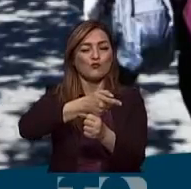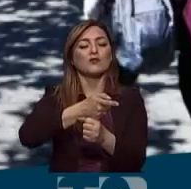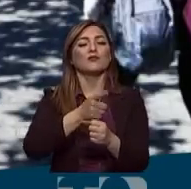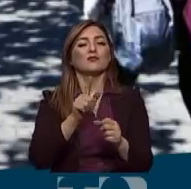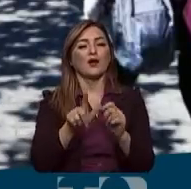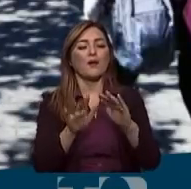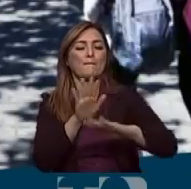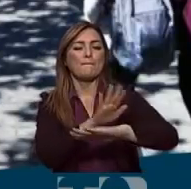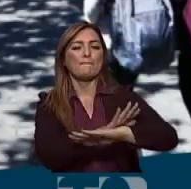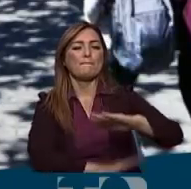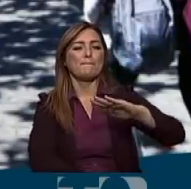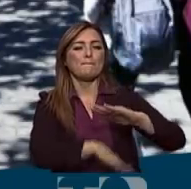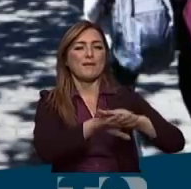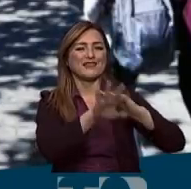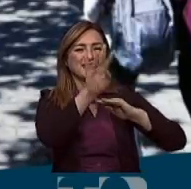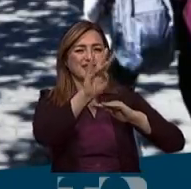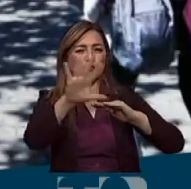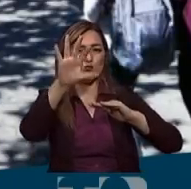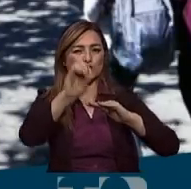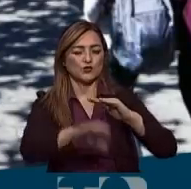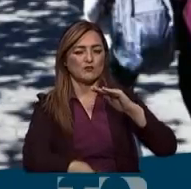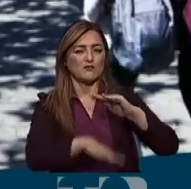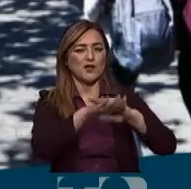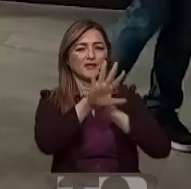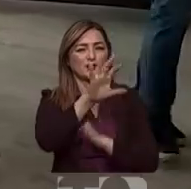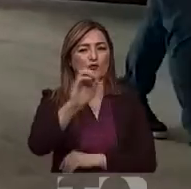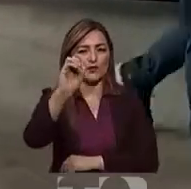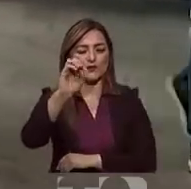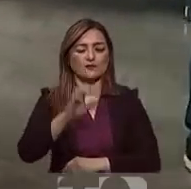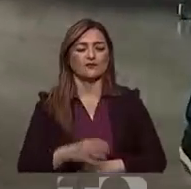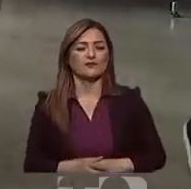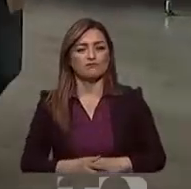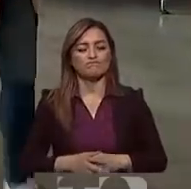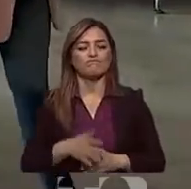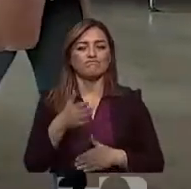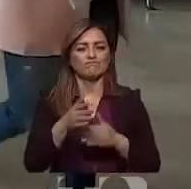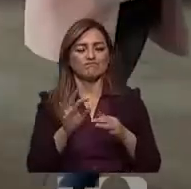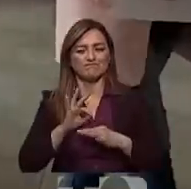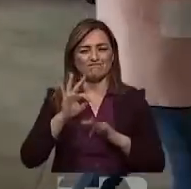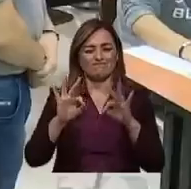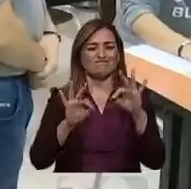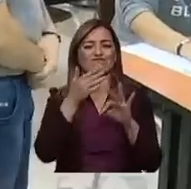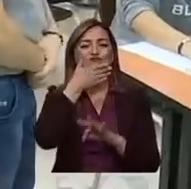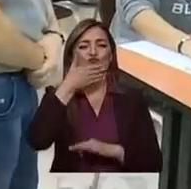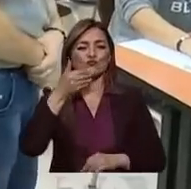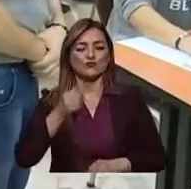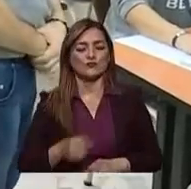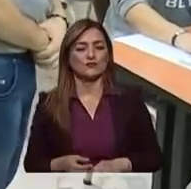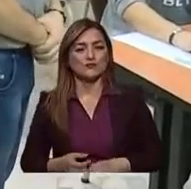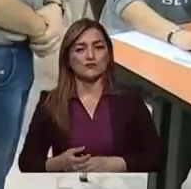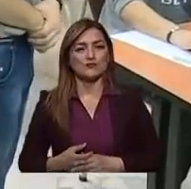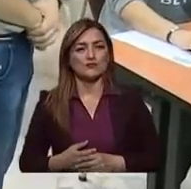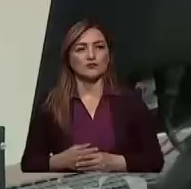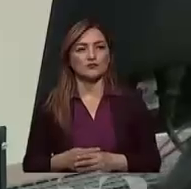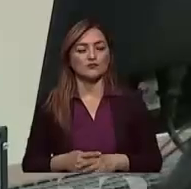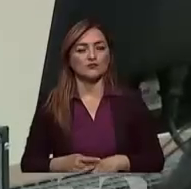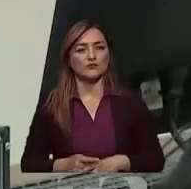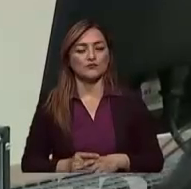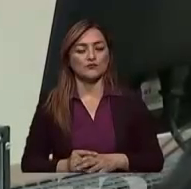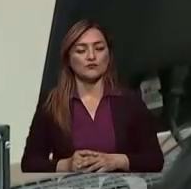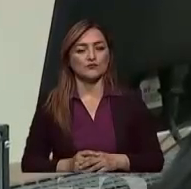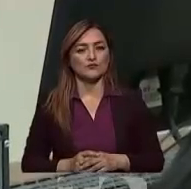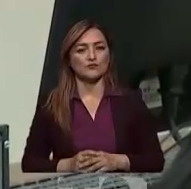reduzcan el aforo del 75 al 50 por ciento esto hasta que las condiciones mejoren en quitó belén merizalde